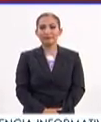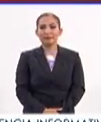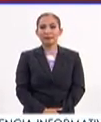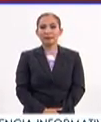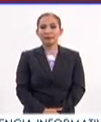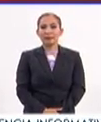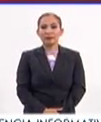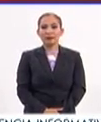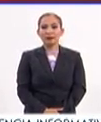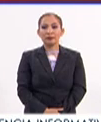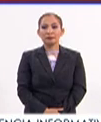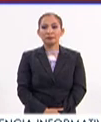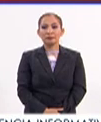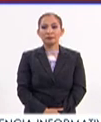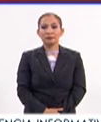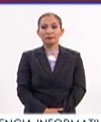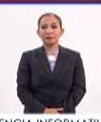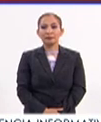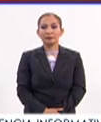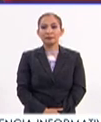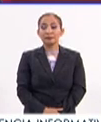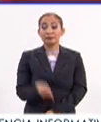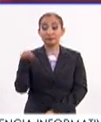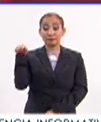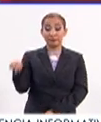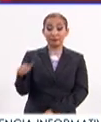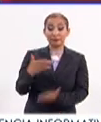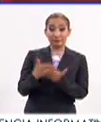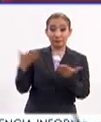dar una nueva